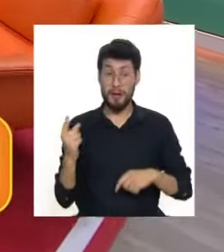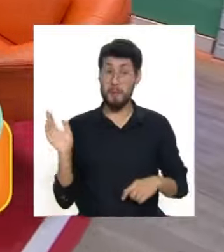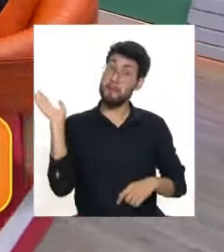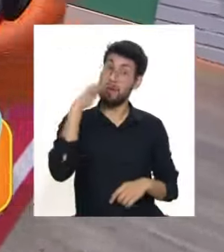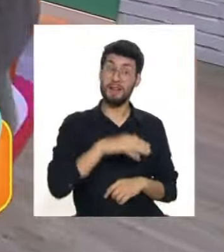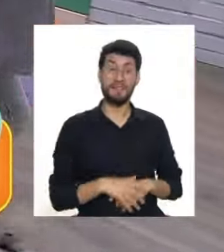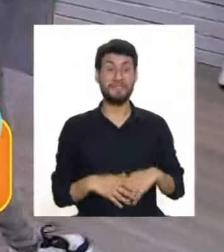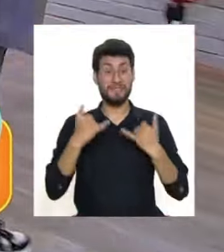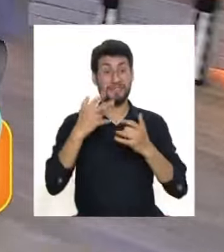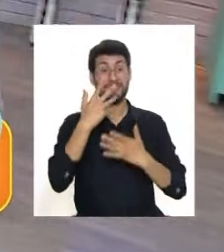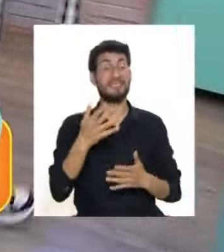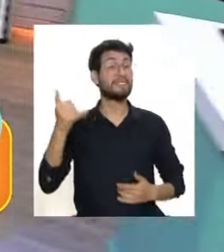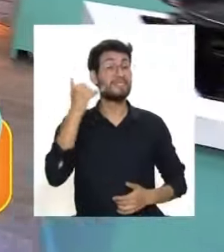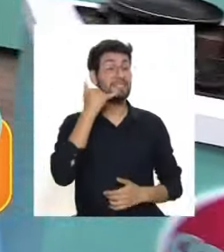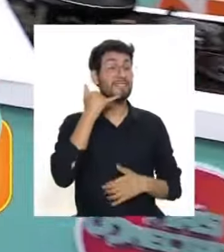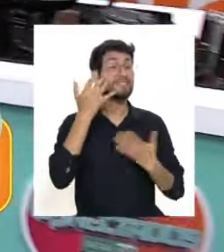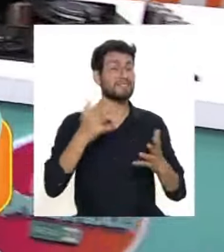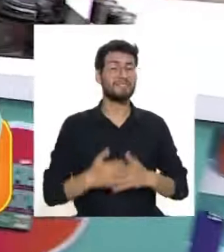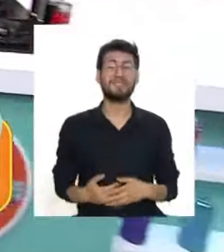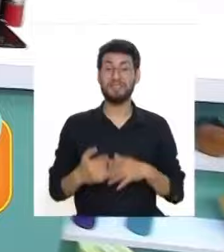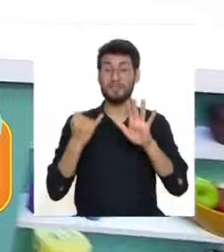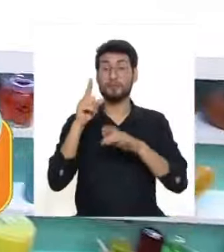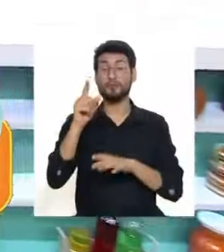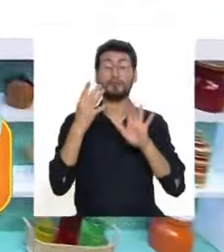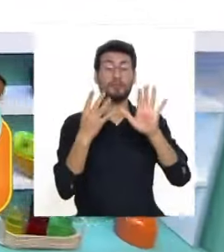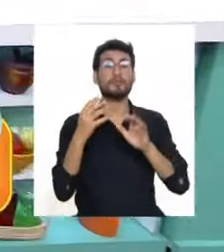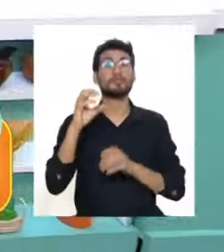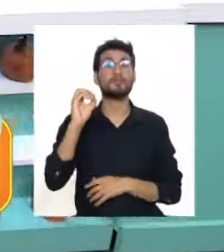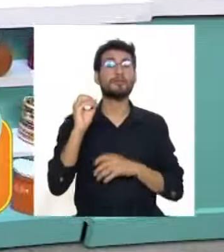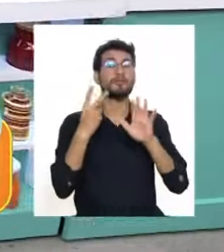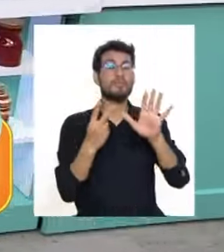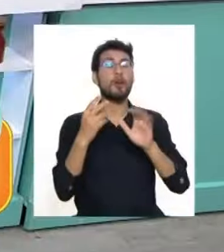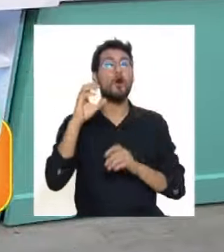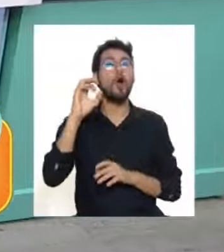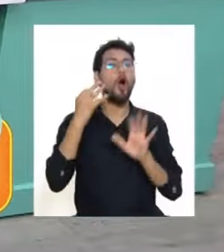Vamos. Señor director, nuestros teléfonos son 619-0781,